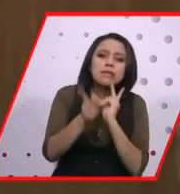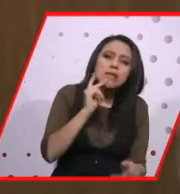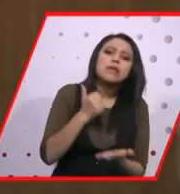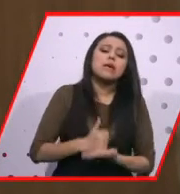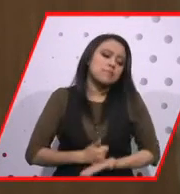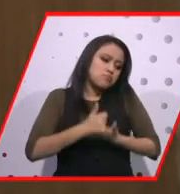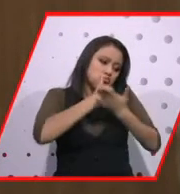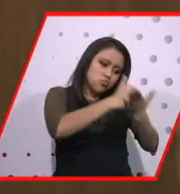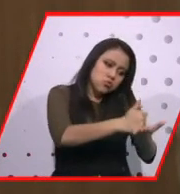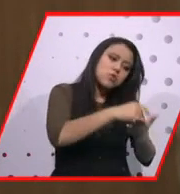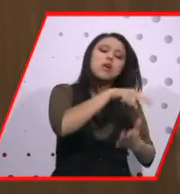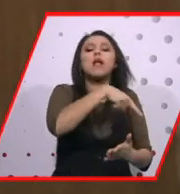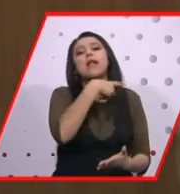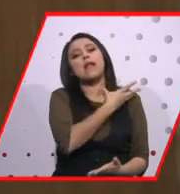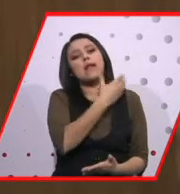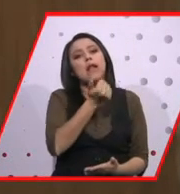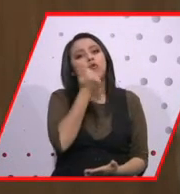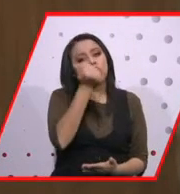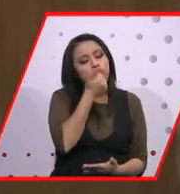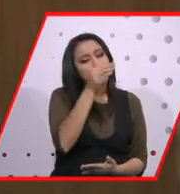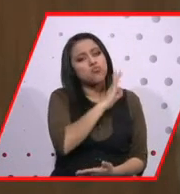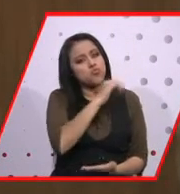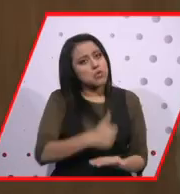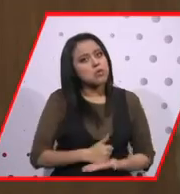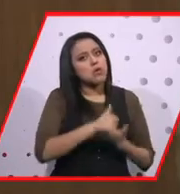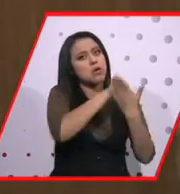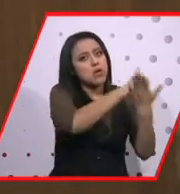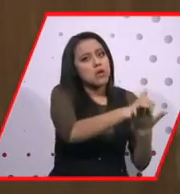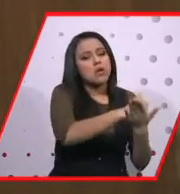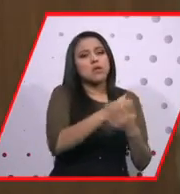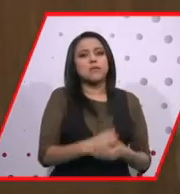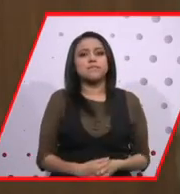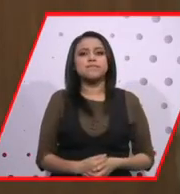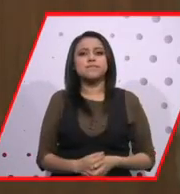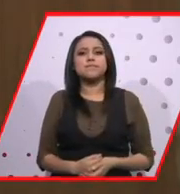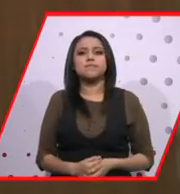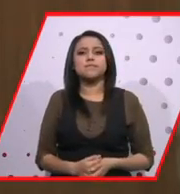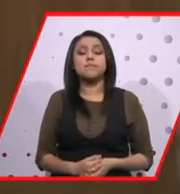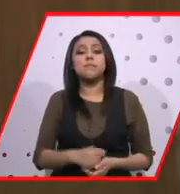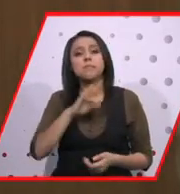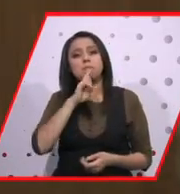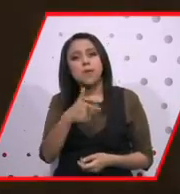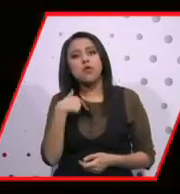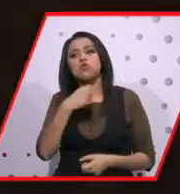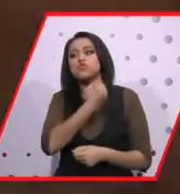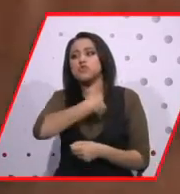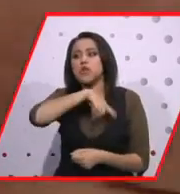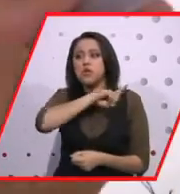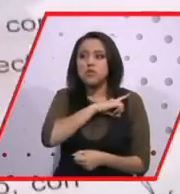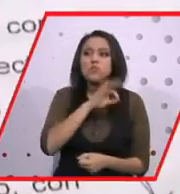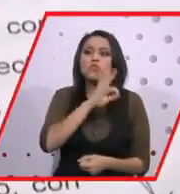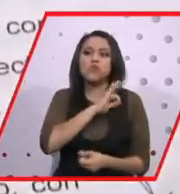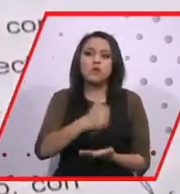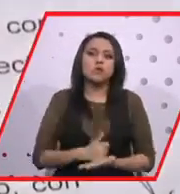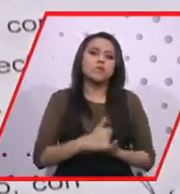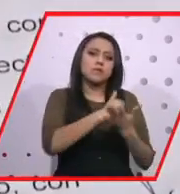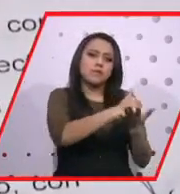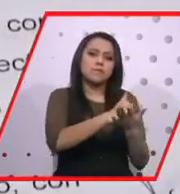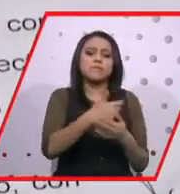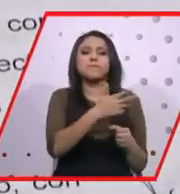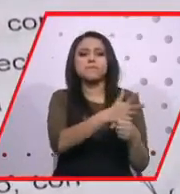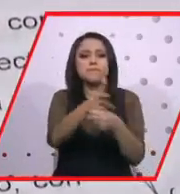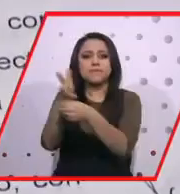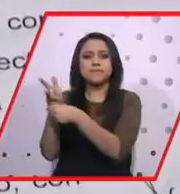apoyando al estudiante, tanto en procesos de gestión para que se mejore su salud. Con imágenes de Dieter